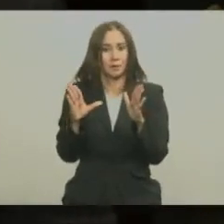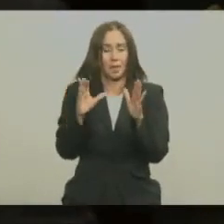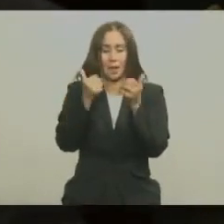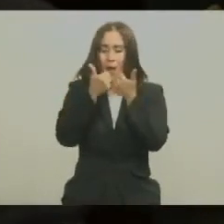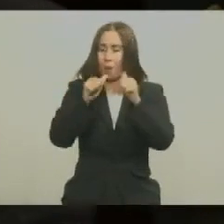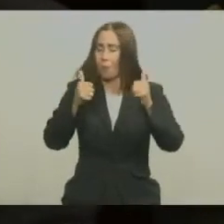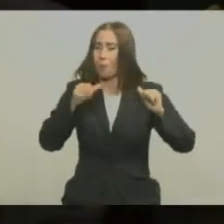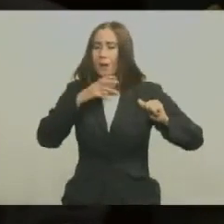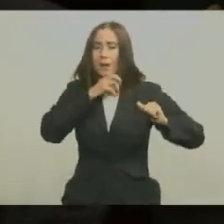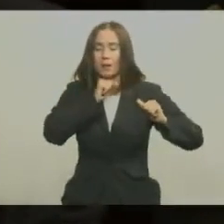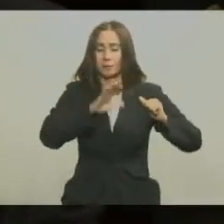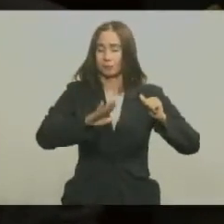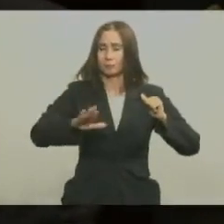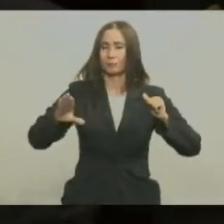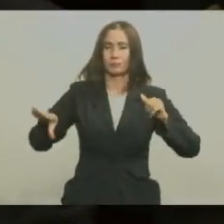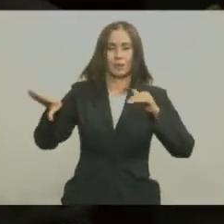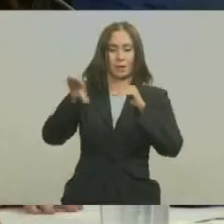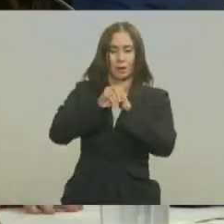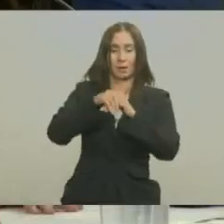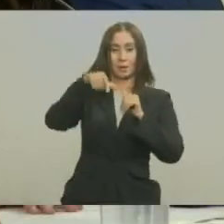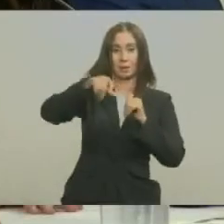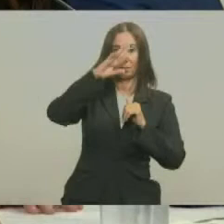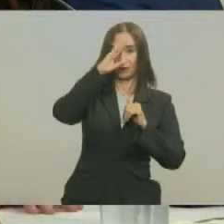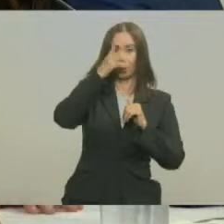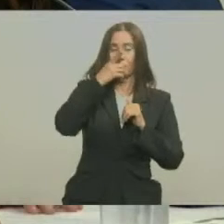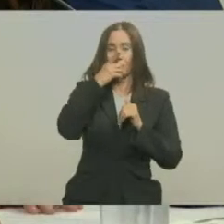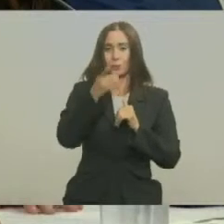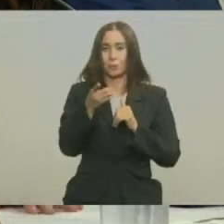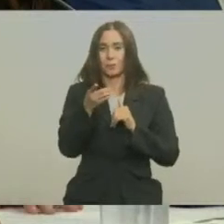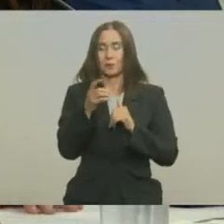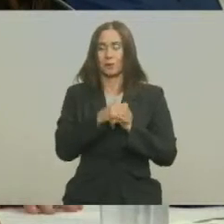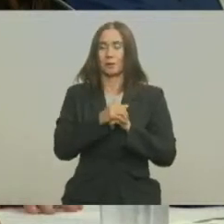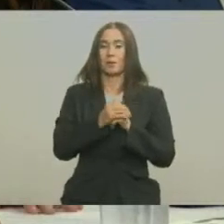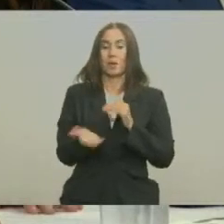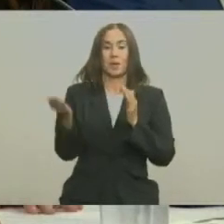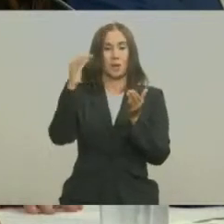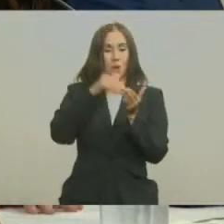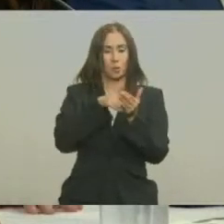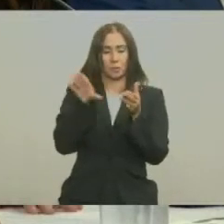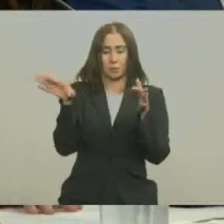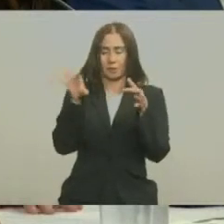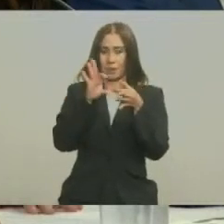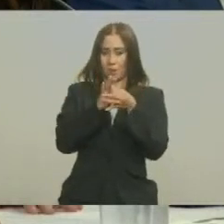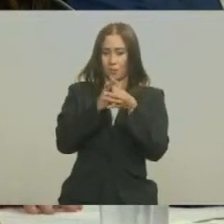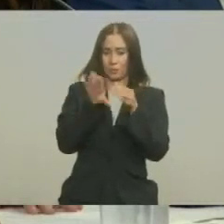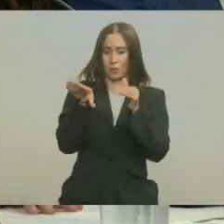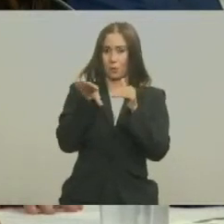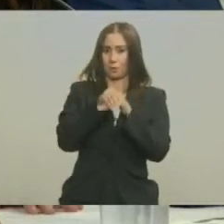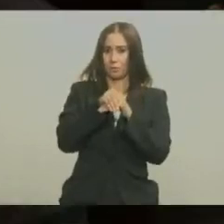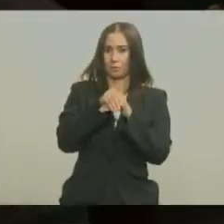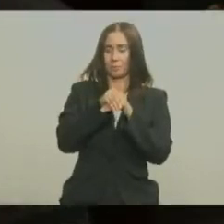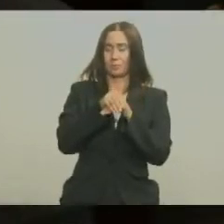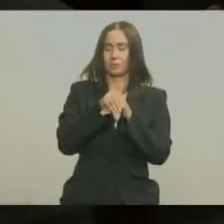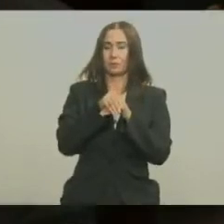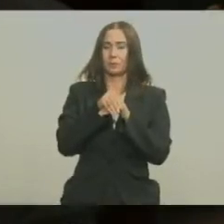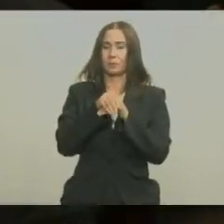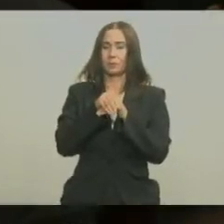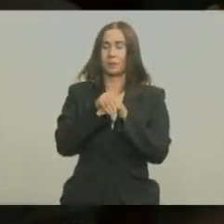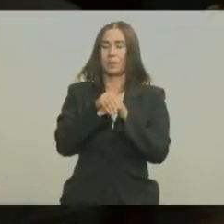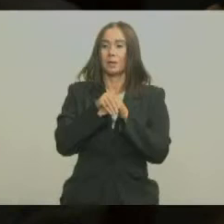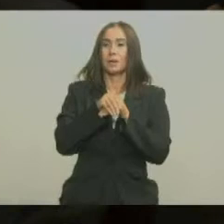cualquier dispensa para que en la República Dominicana el matrimonio o las uniones, como dice la Constitución,